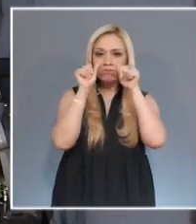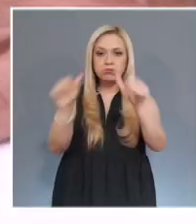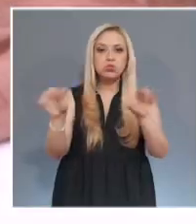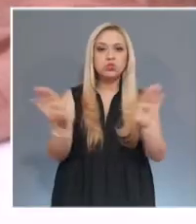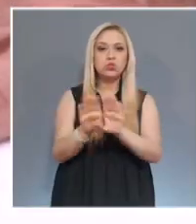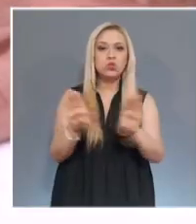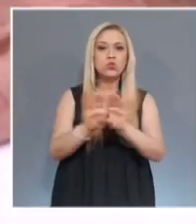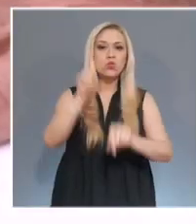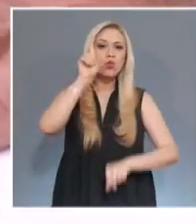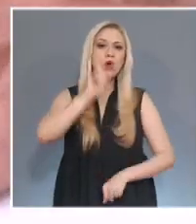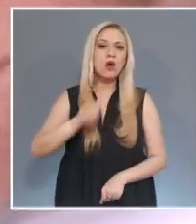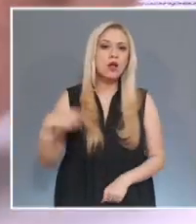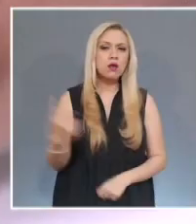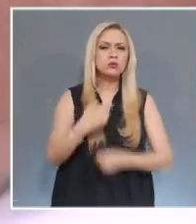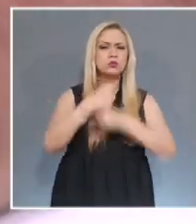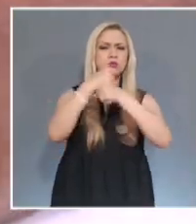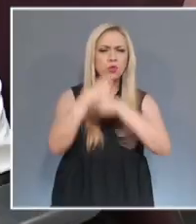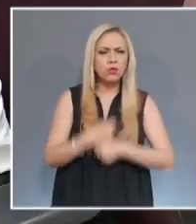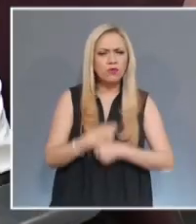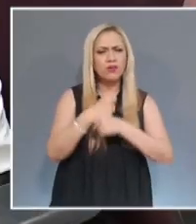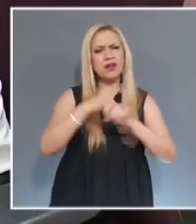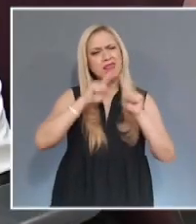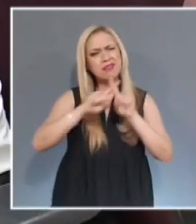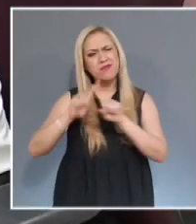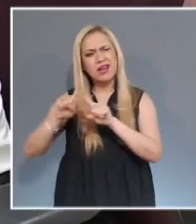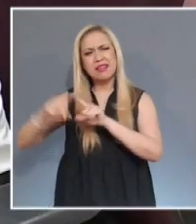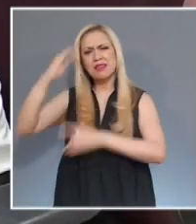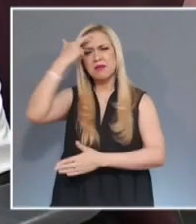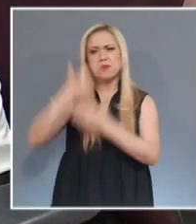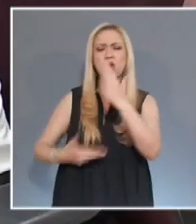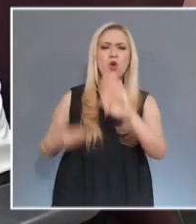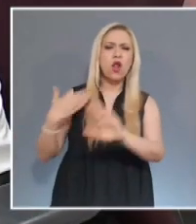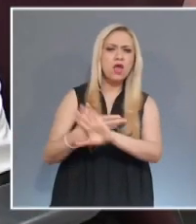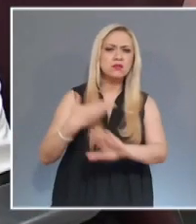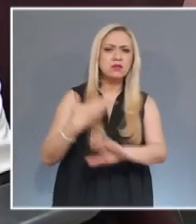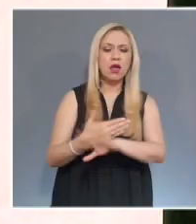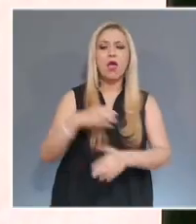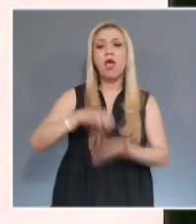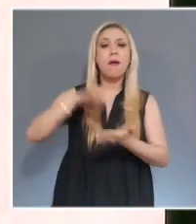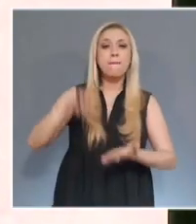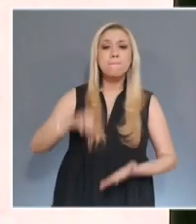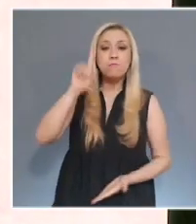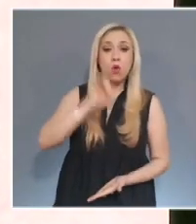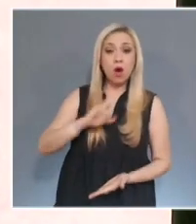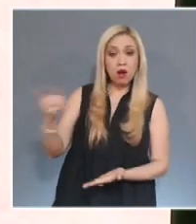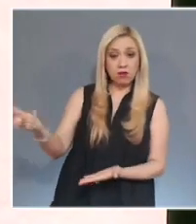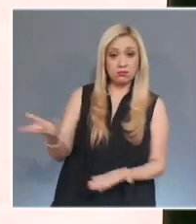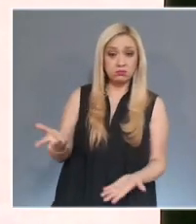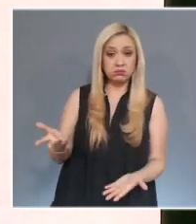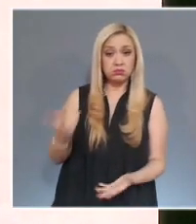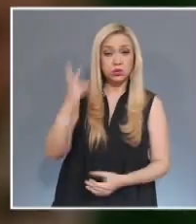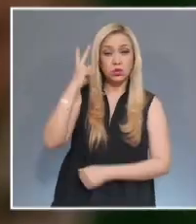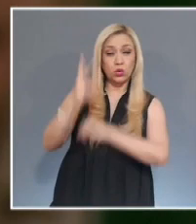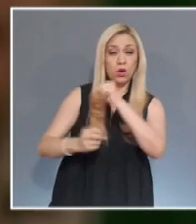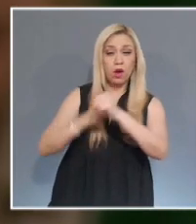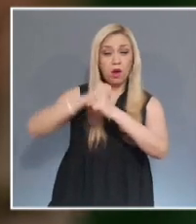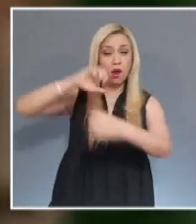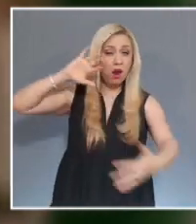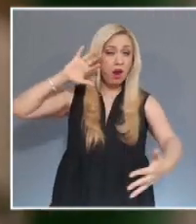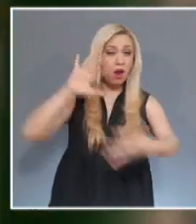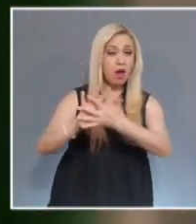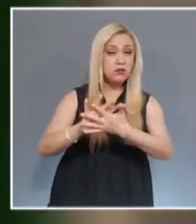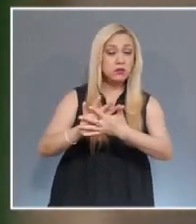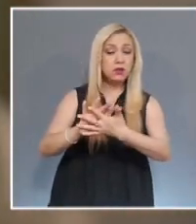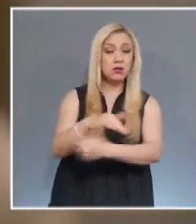mujeres que han sufrido distintas formas de violencia. Es el caso de una mujer que fue procesada y estuvo 2 años en prisión preventiva en el estado